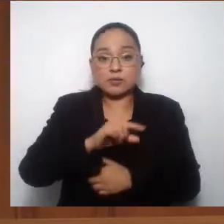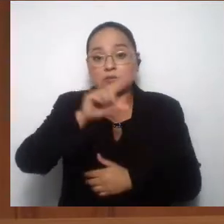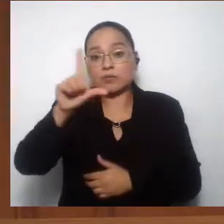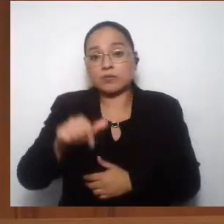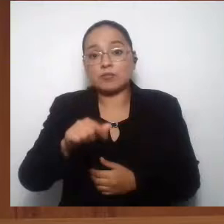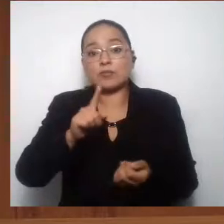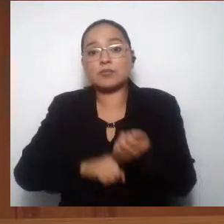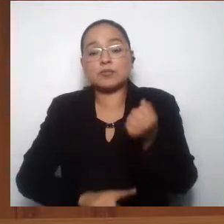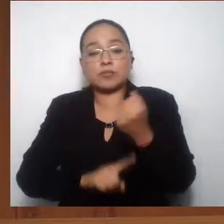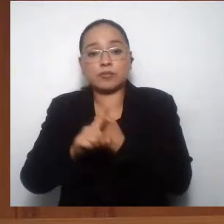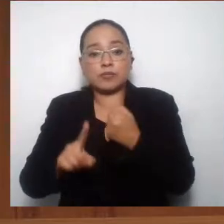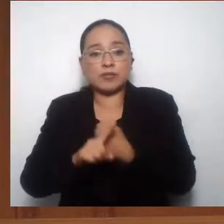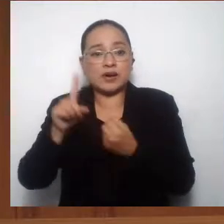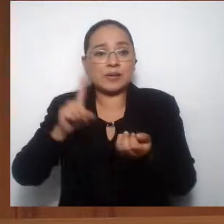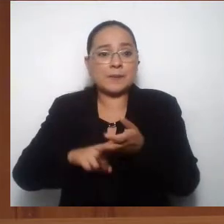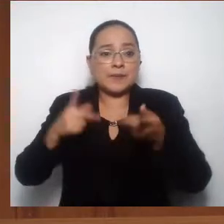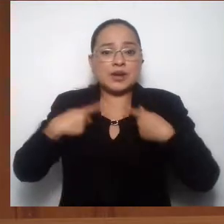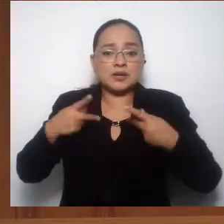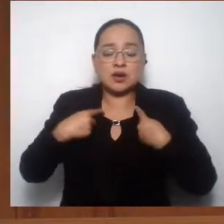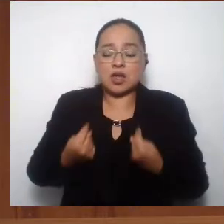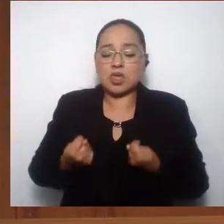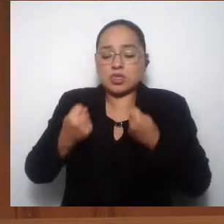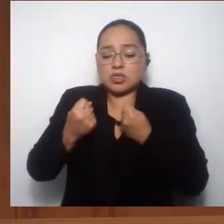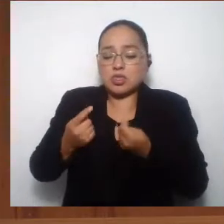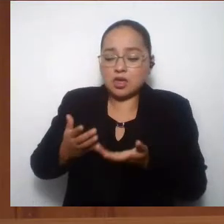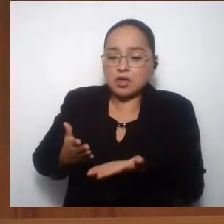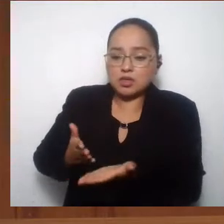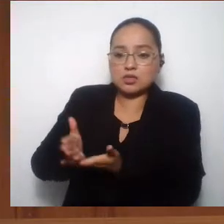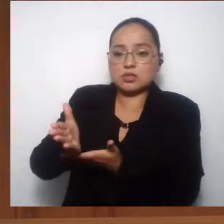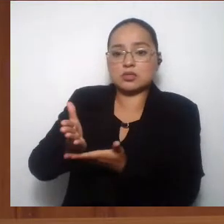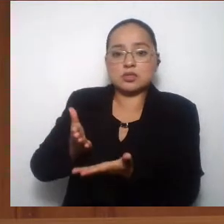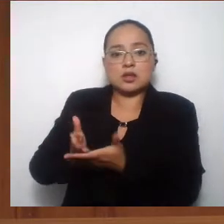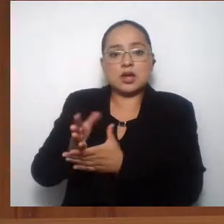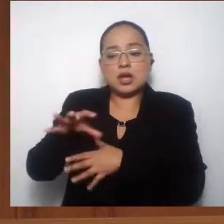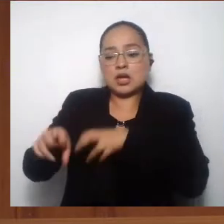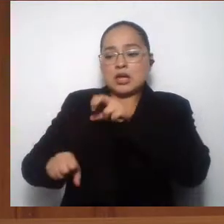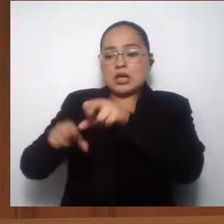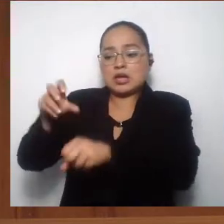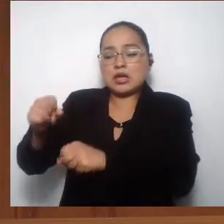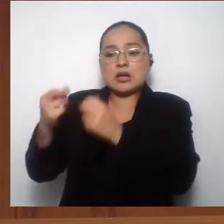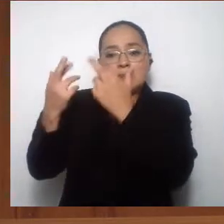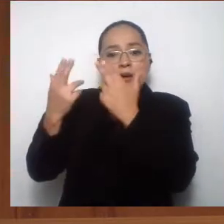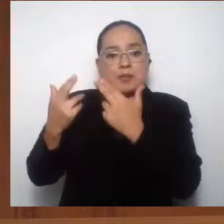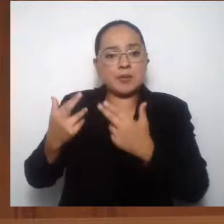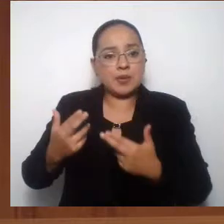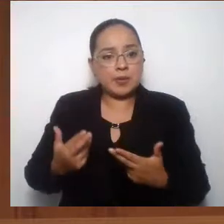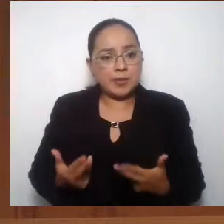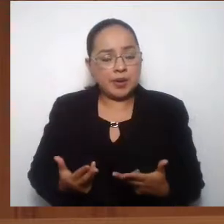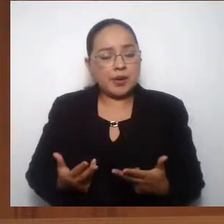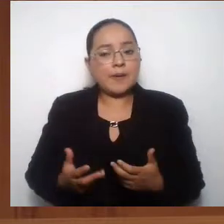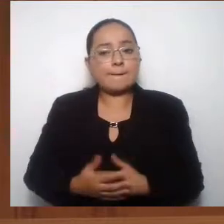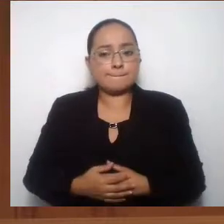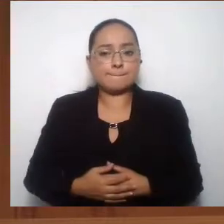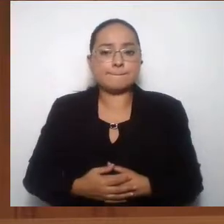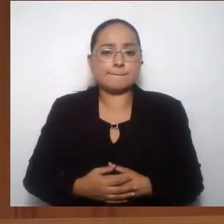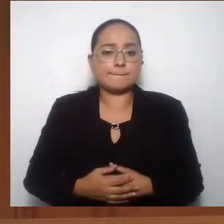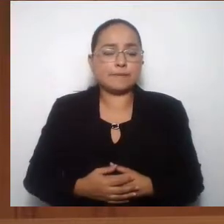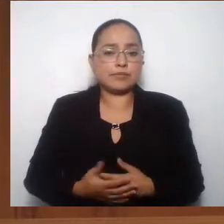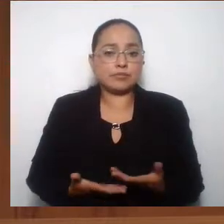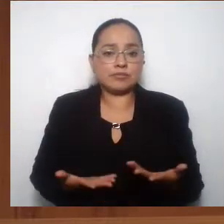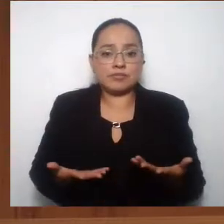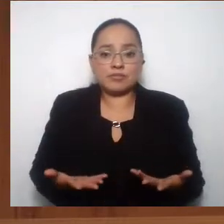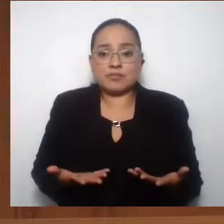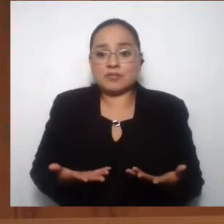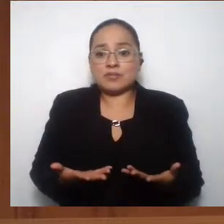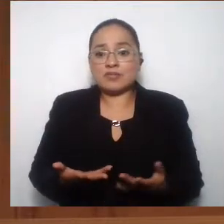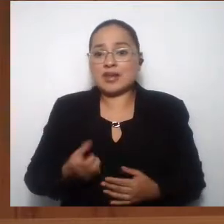fueron vandalizados, pues este asunto se ha complicado demasiado. Y efectivamente no solamente